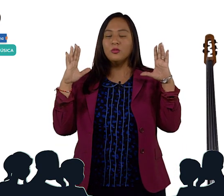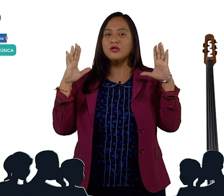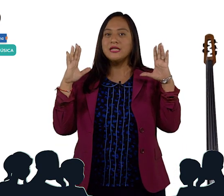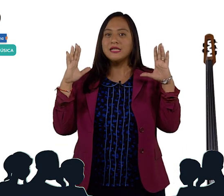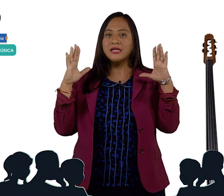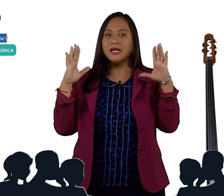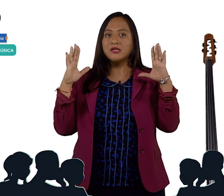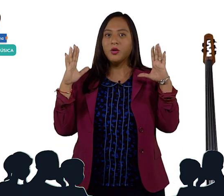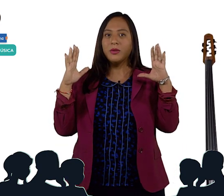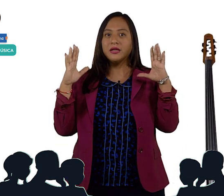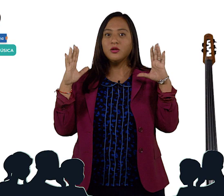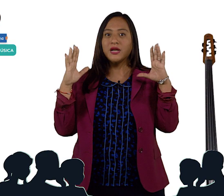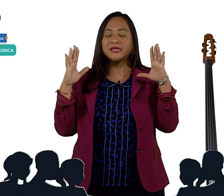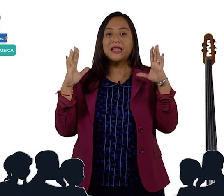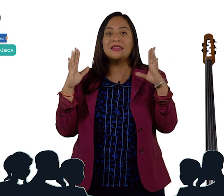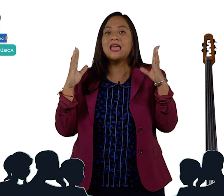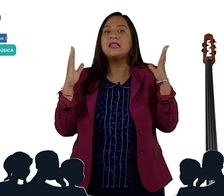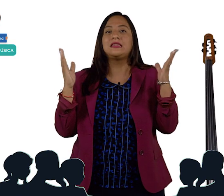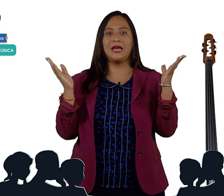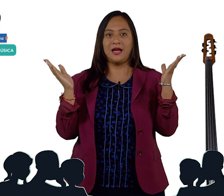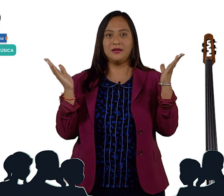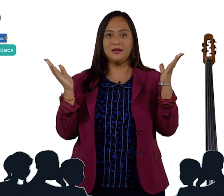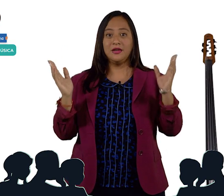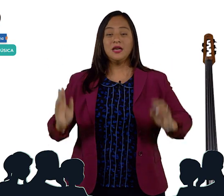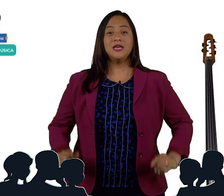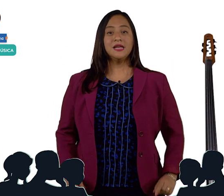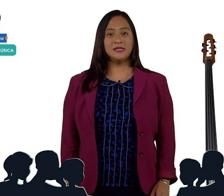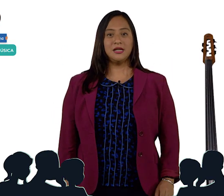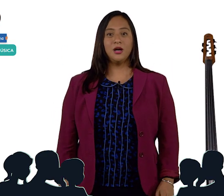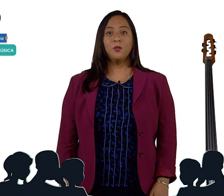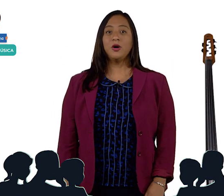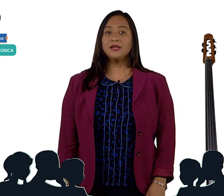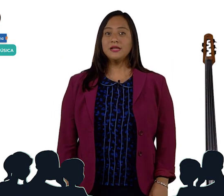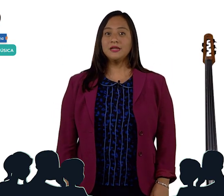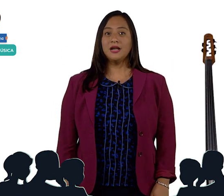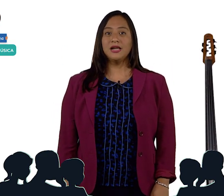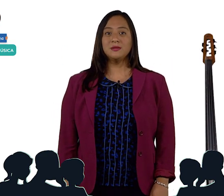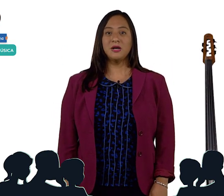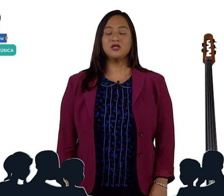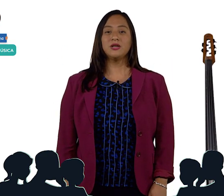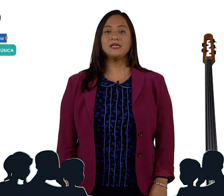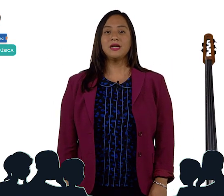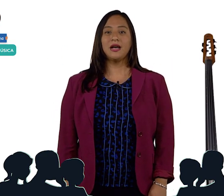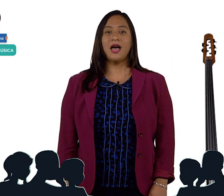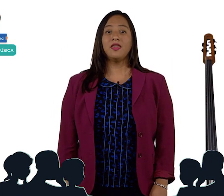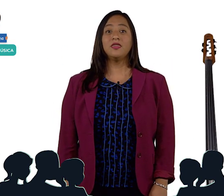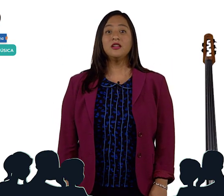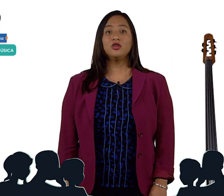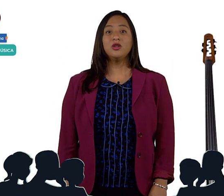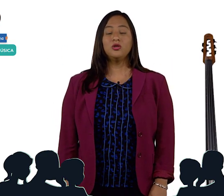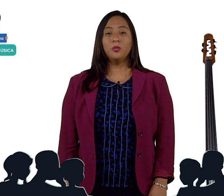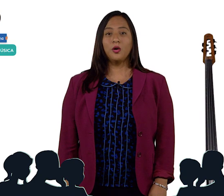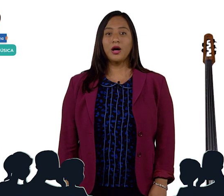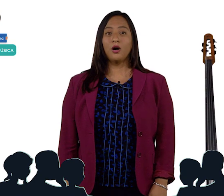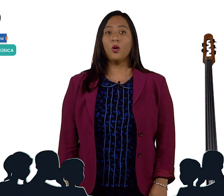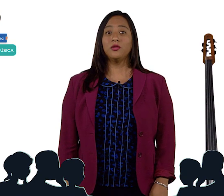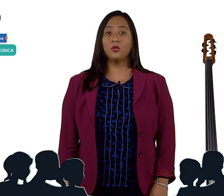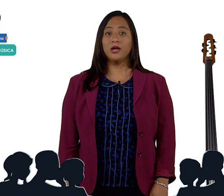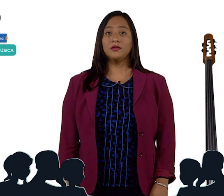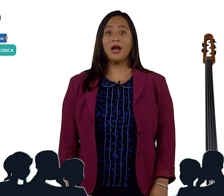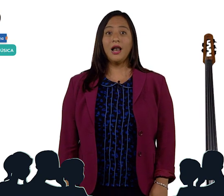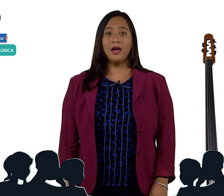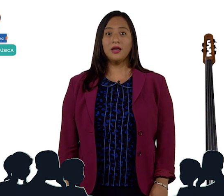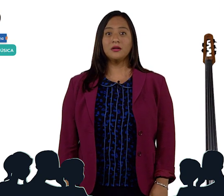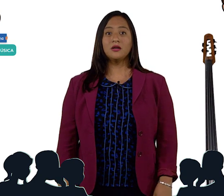grande como si quisieras comerte una sandía entera. Y así puedas sentir el espacio que se crea dentro de tu boca